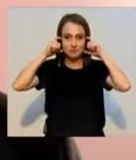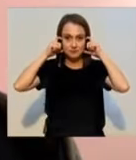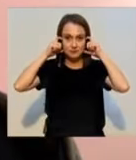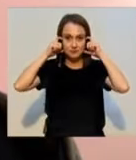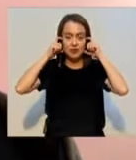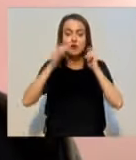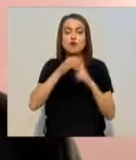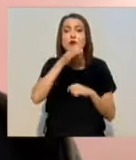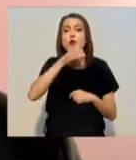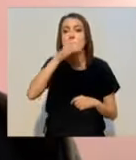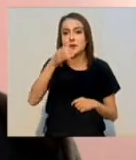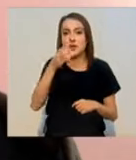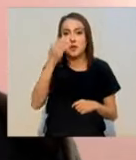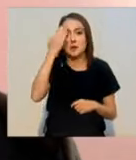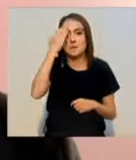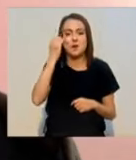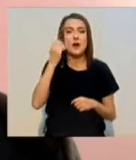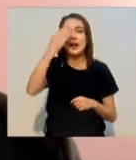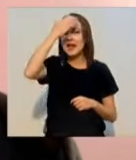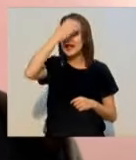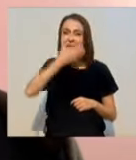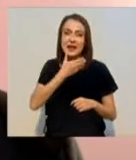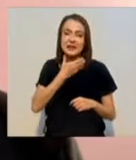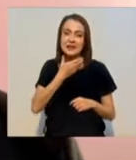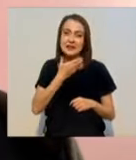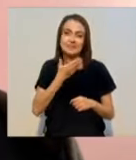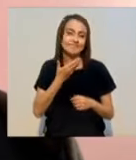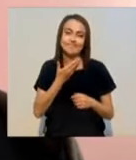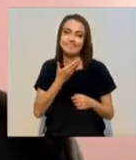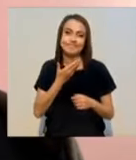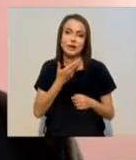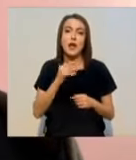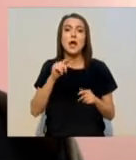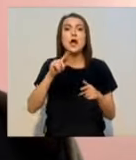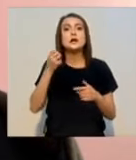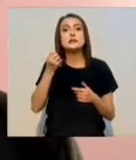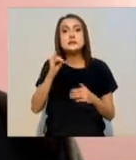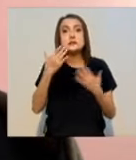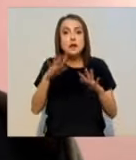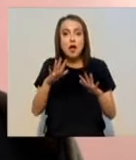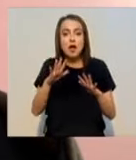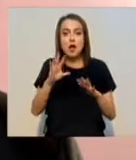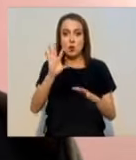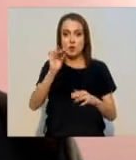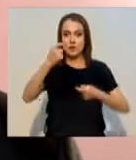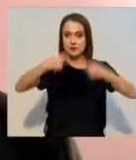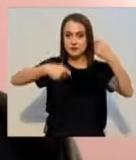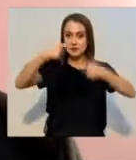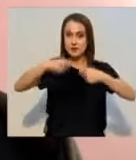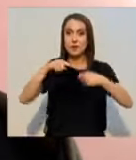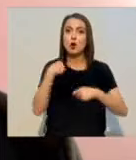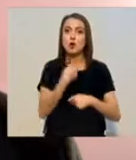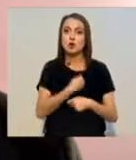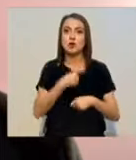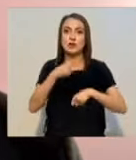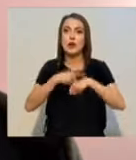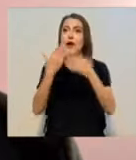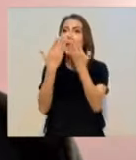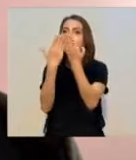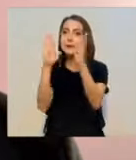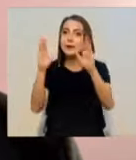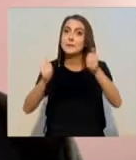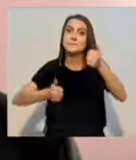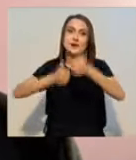Es recomendable incluso por encima de la careta. Y ya tomando en cuenta que a partir del 9 de septiembre vamos a tener una fase de